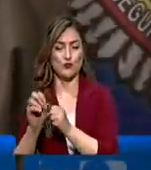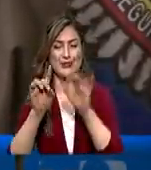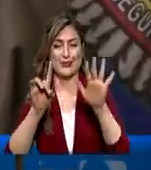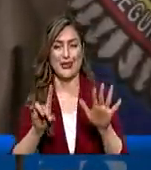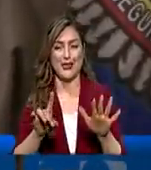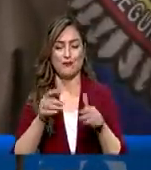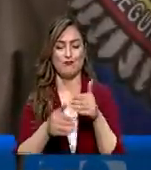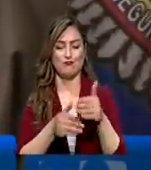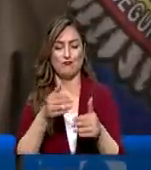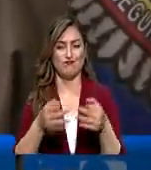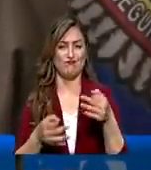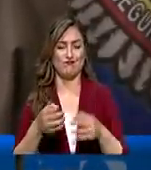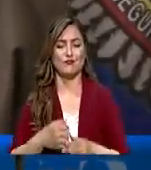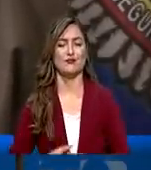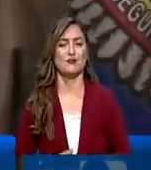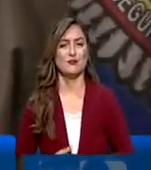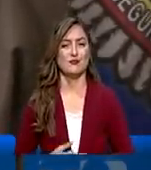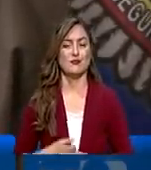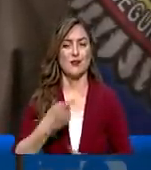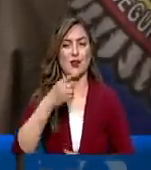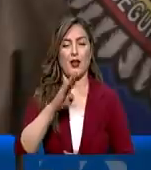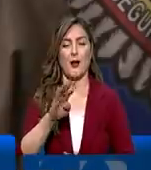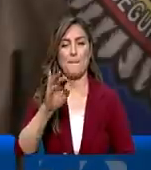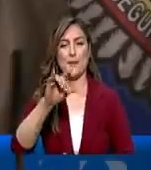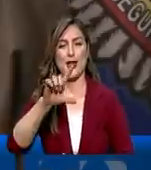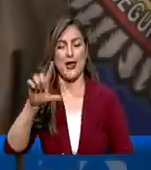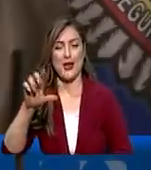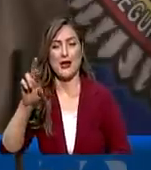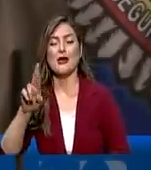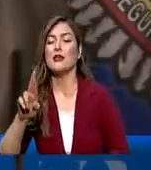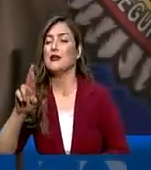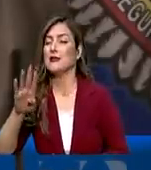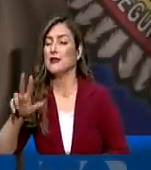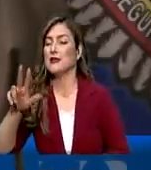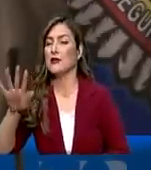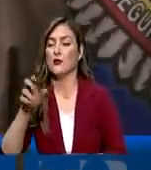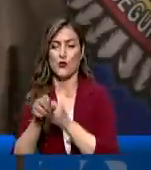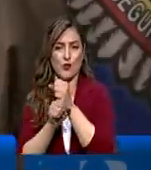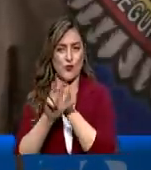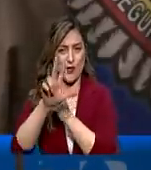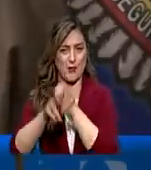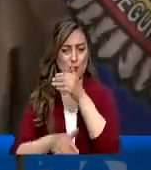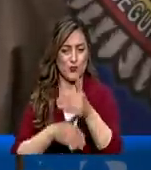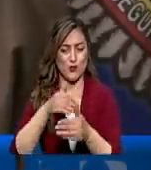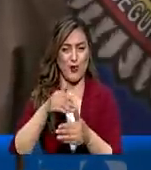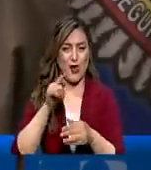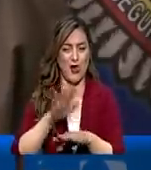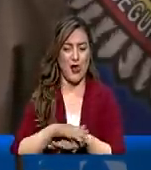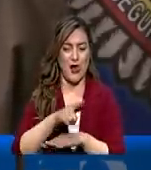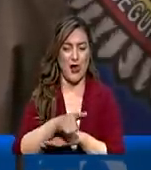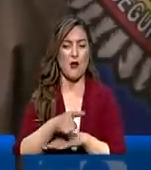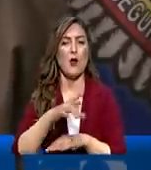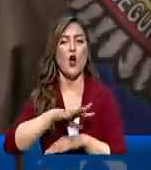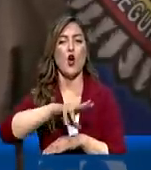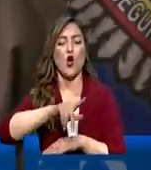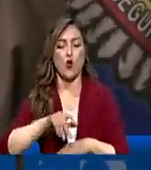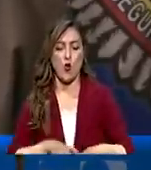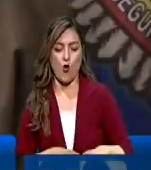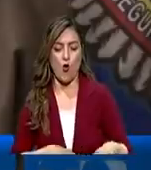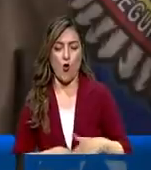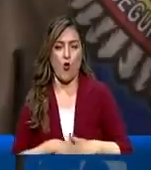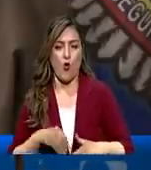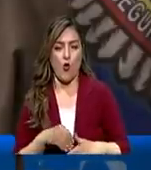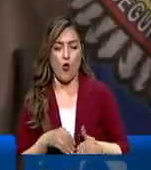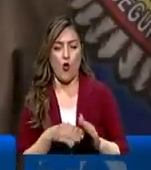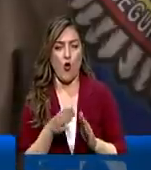procesos. Gabriel R., 34 años, registra 3 procesos judiciales por robo, hurto y receptación. Fernando C.,